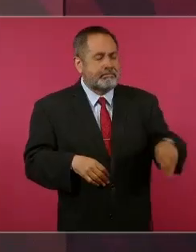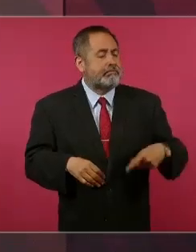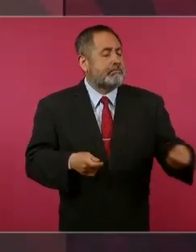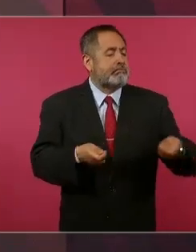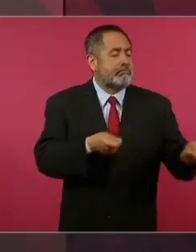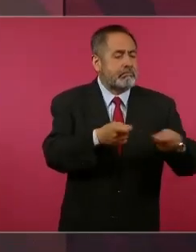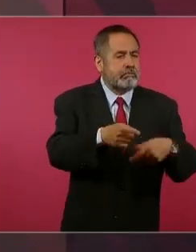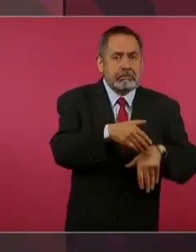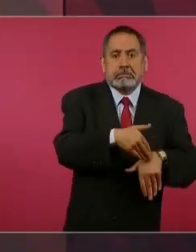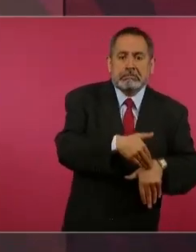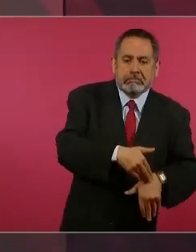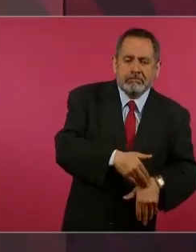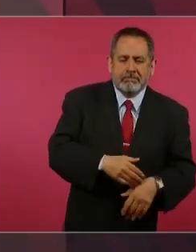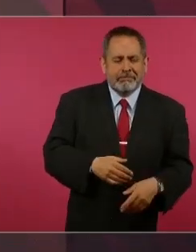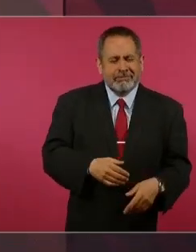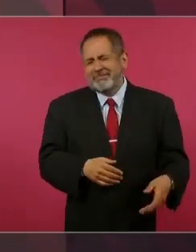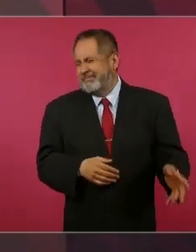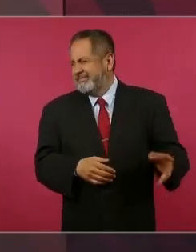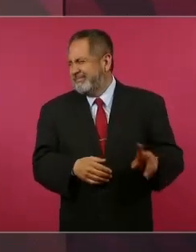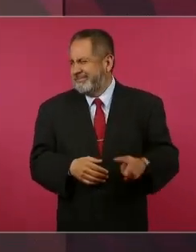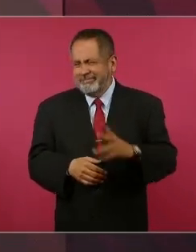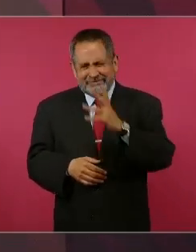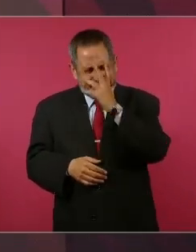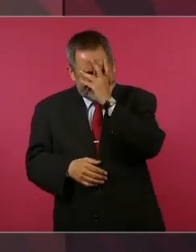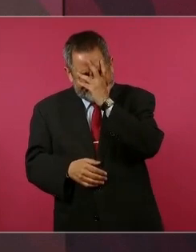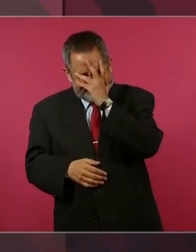es vergonzoso.